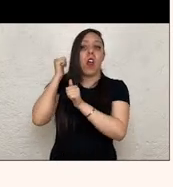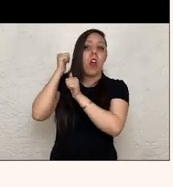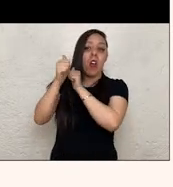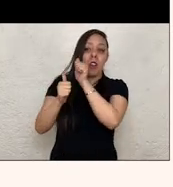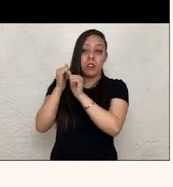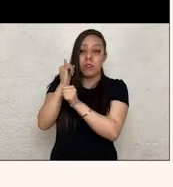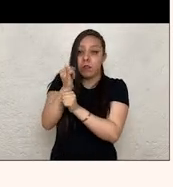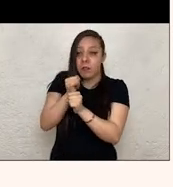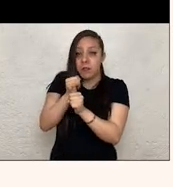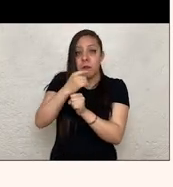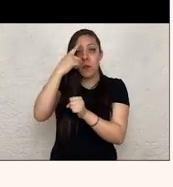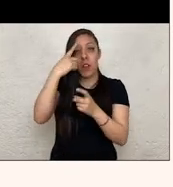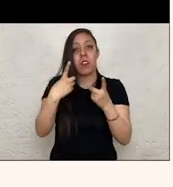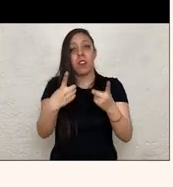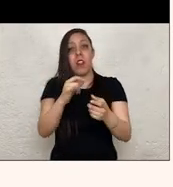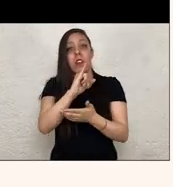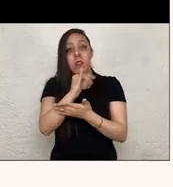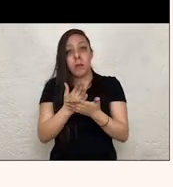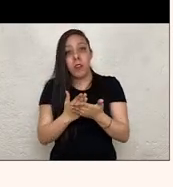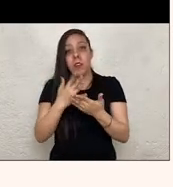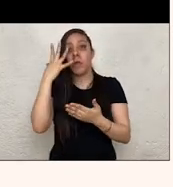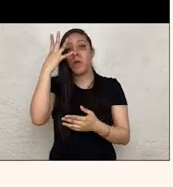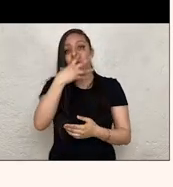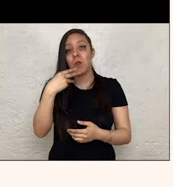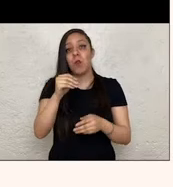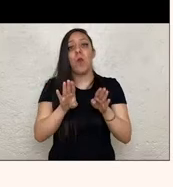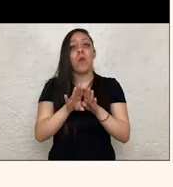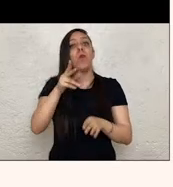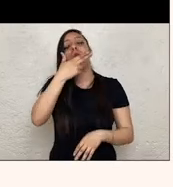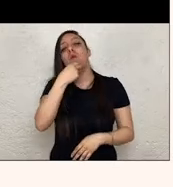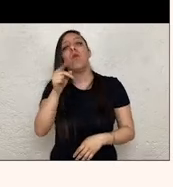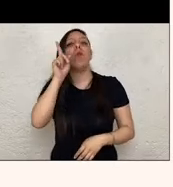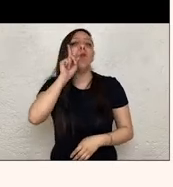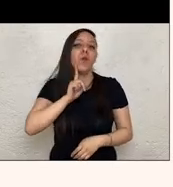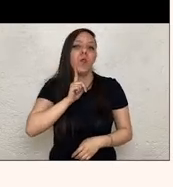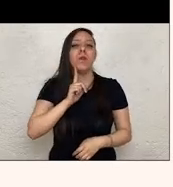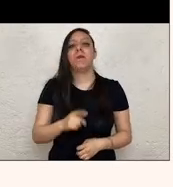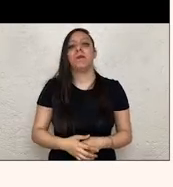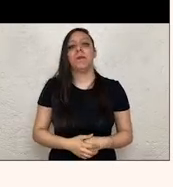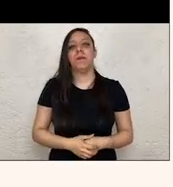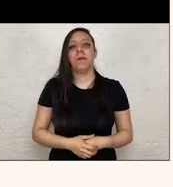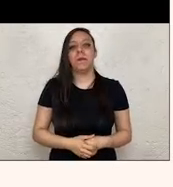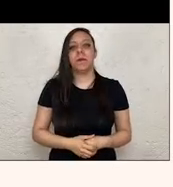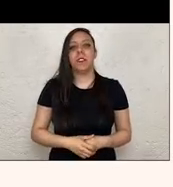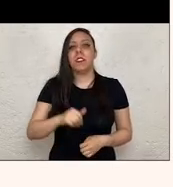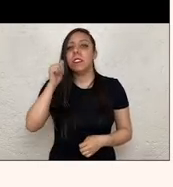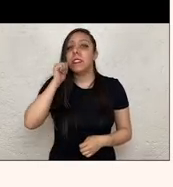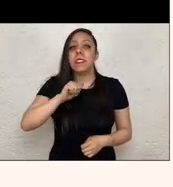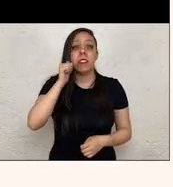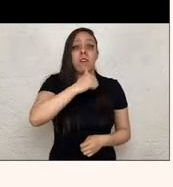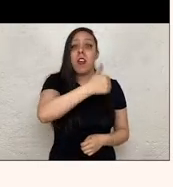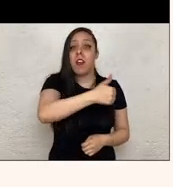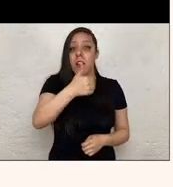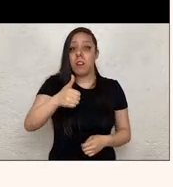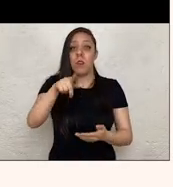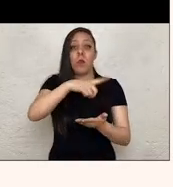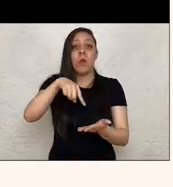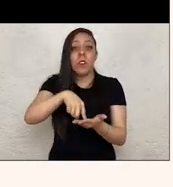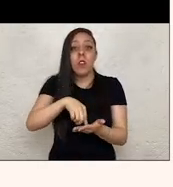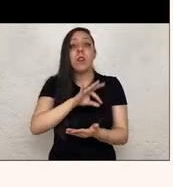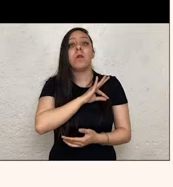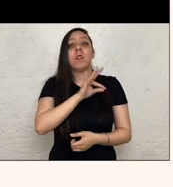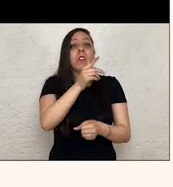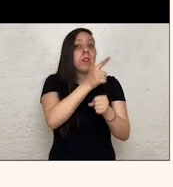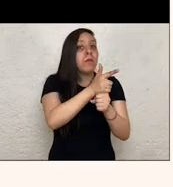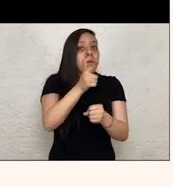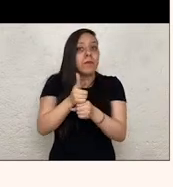mujeres o de la cultura azteca en general. Siempre en cada sitio arqueológico se